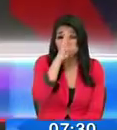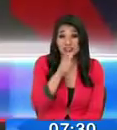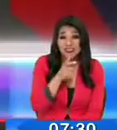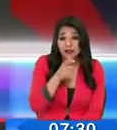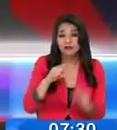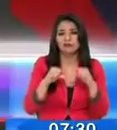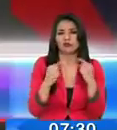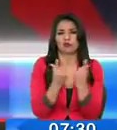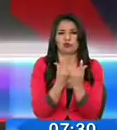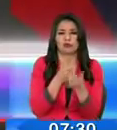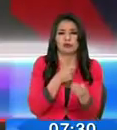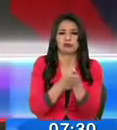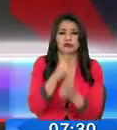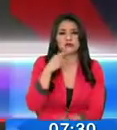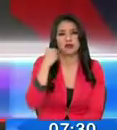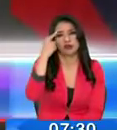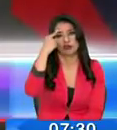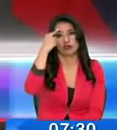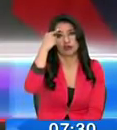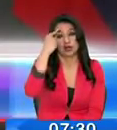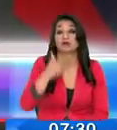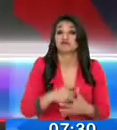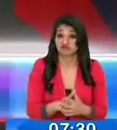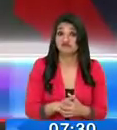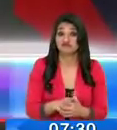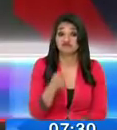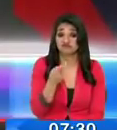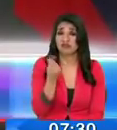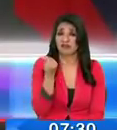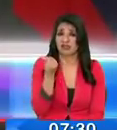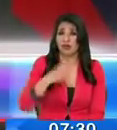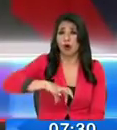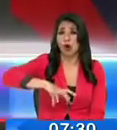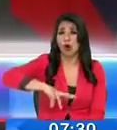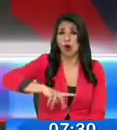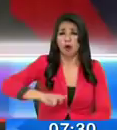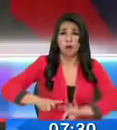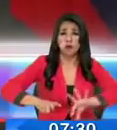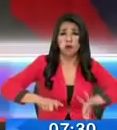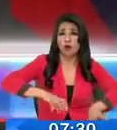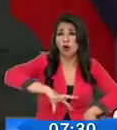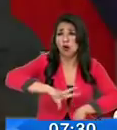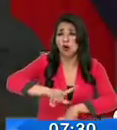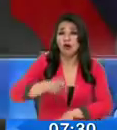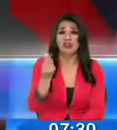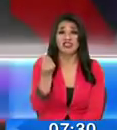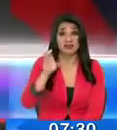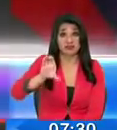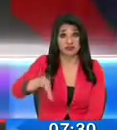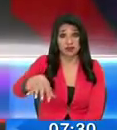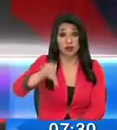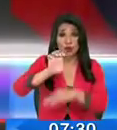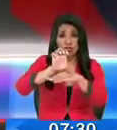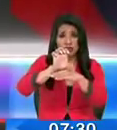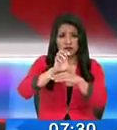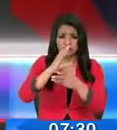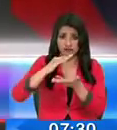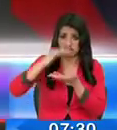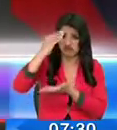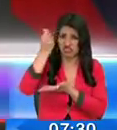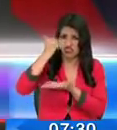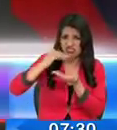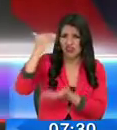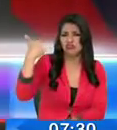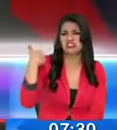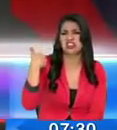correístas, que gracias a las inmensas cantidades de dinero que saquearon al Estado ecuatoriano, pues pueden pagarlo todo,